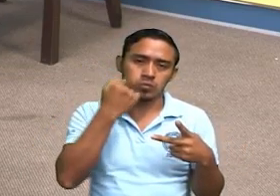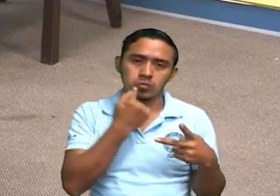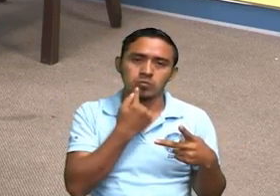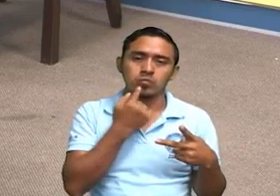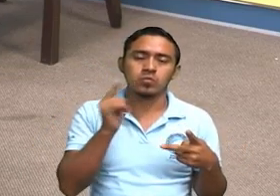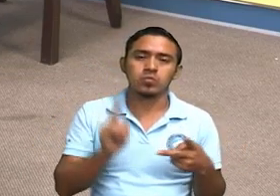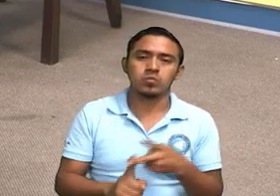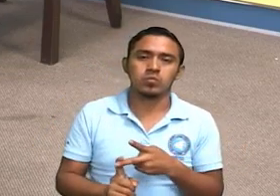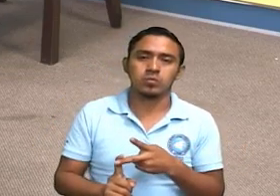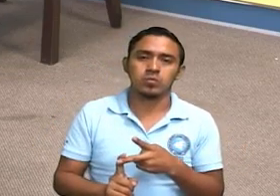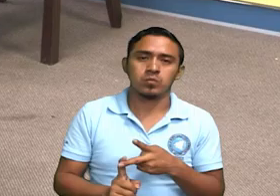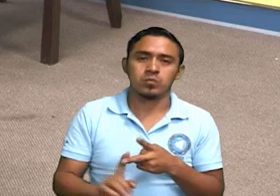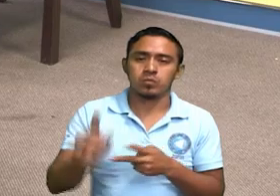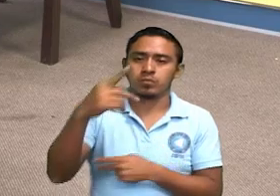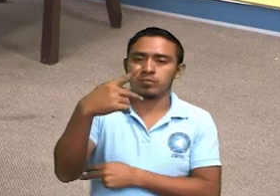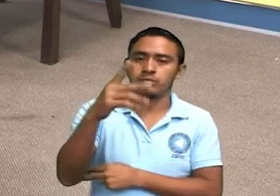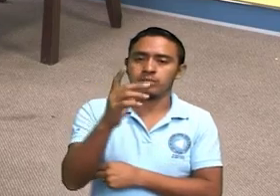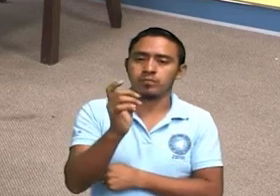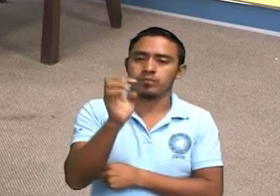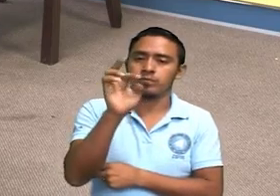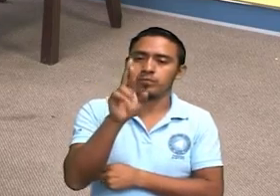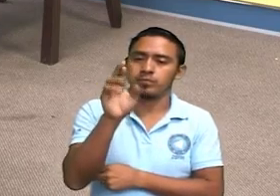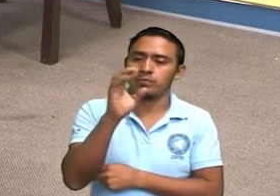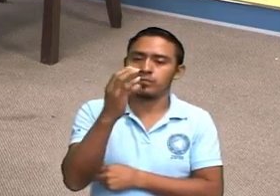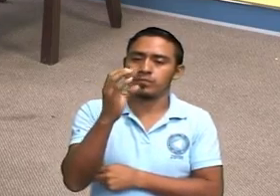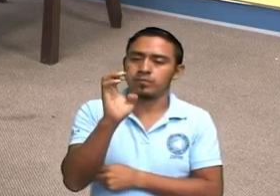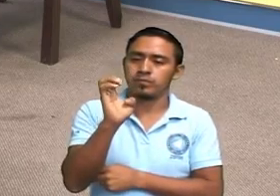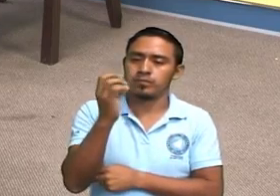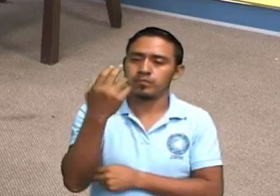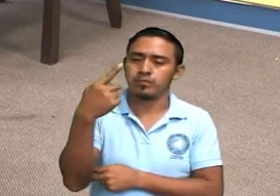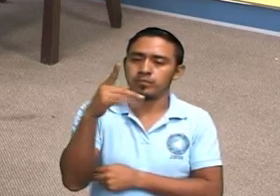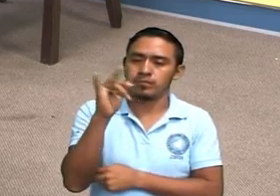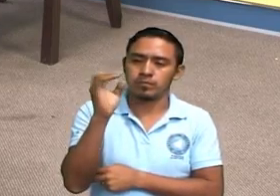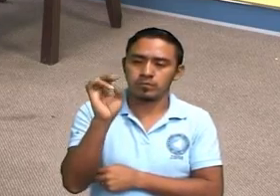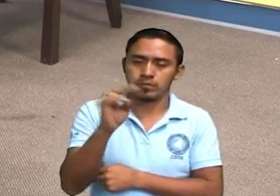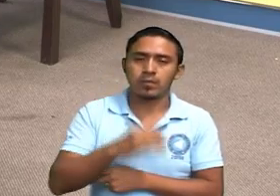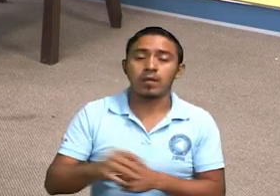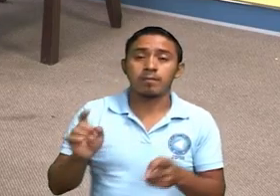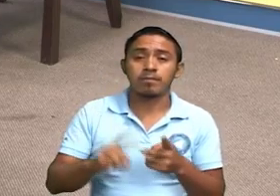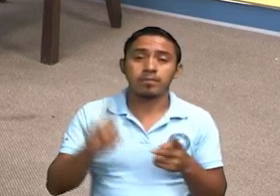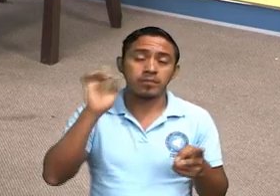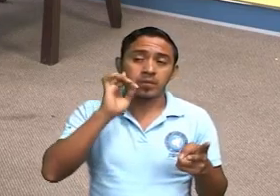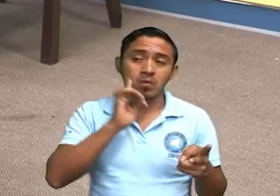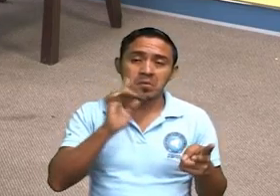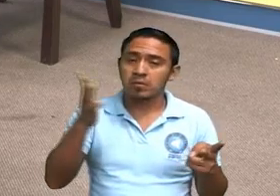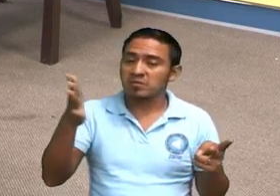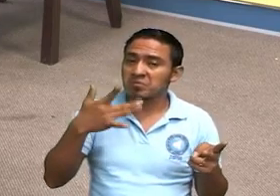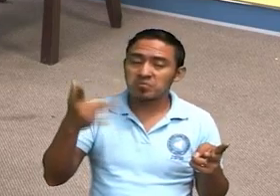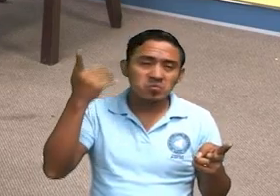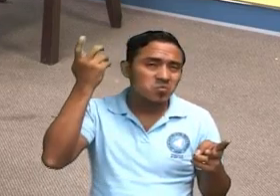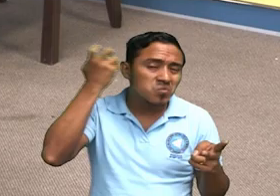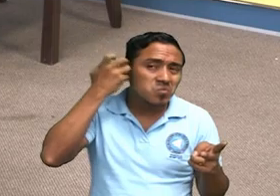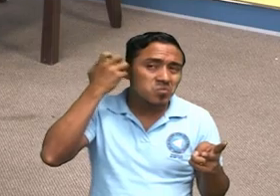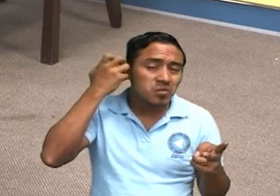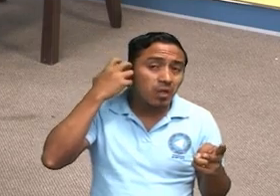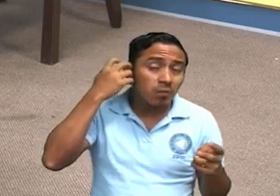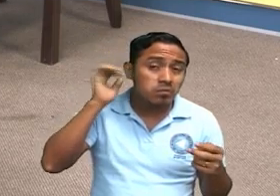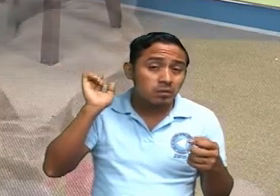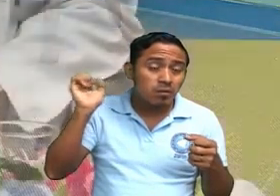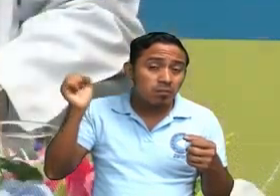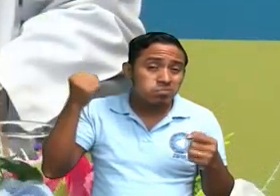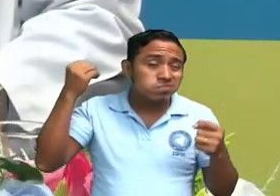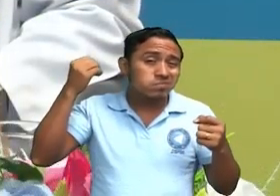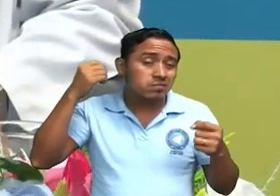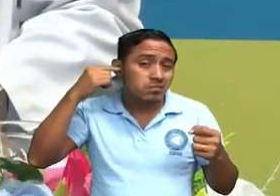es la de percepción, que es cuando el oído ya no es capaz de transmitir el sonido hasta